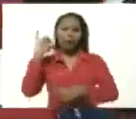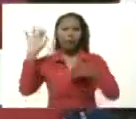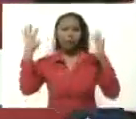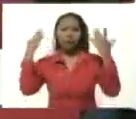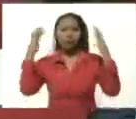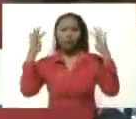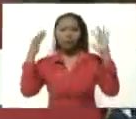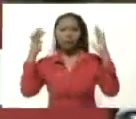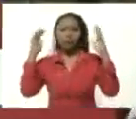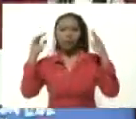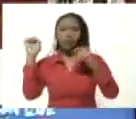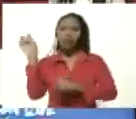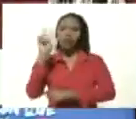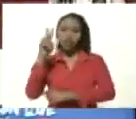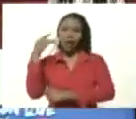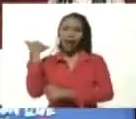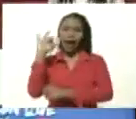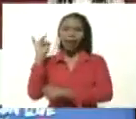Venezuela tiene con qué.